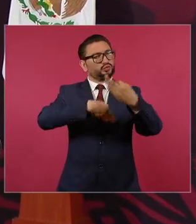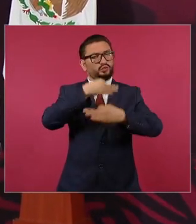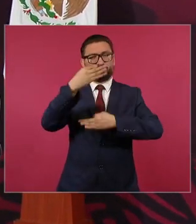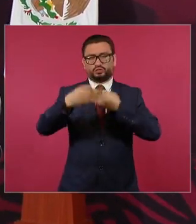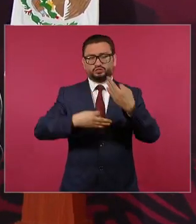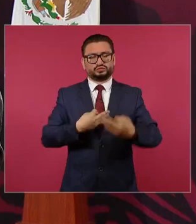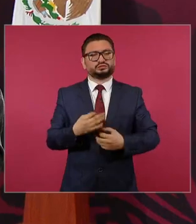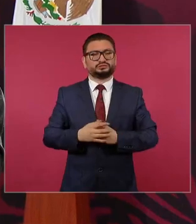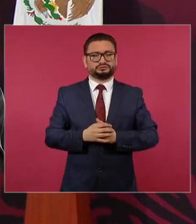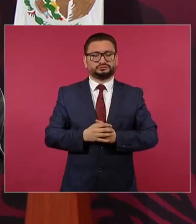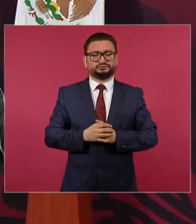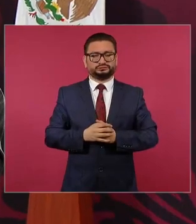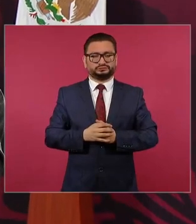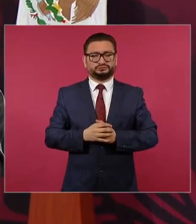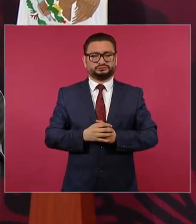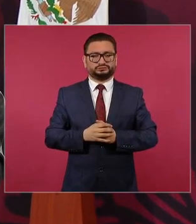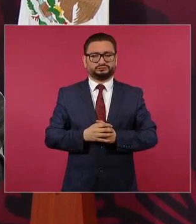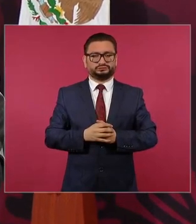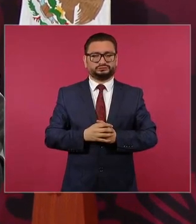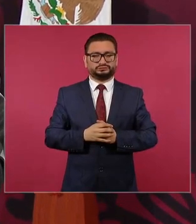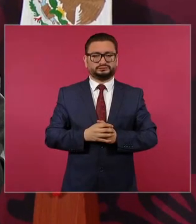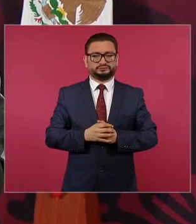Todos.